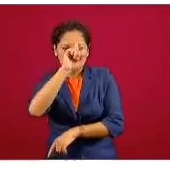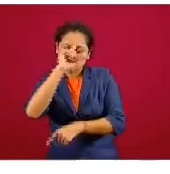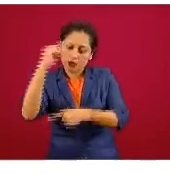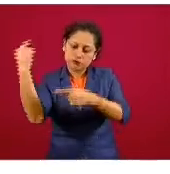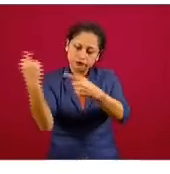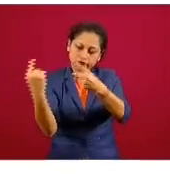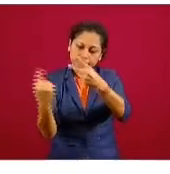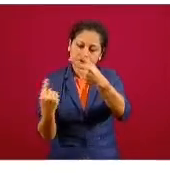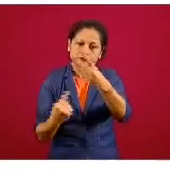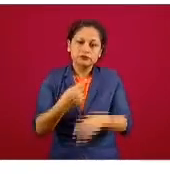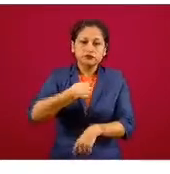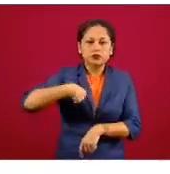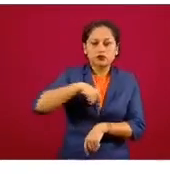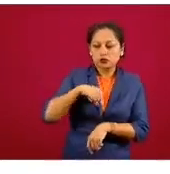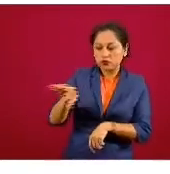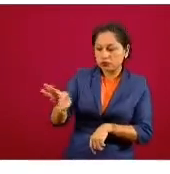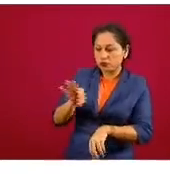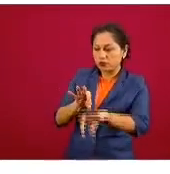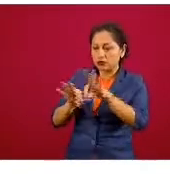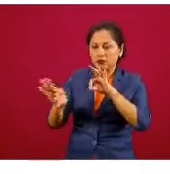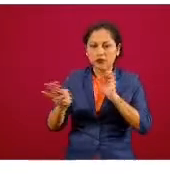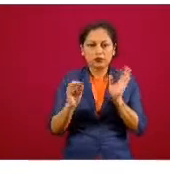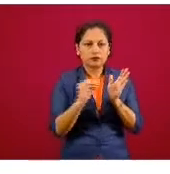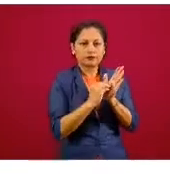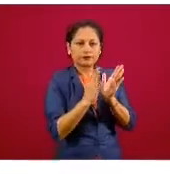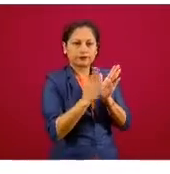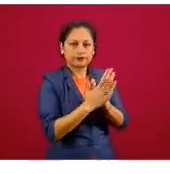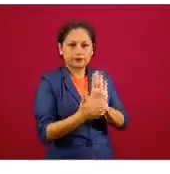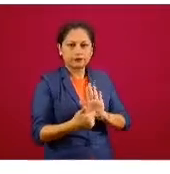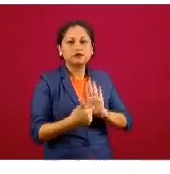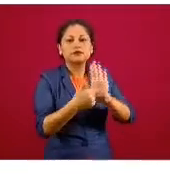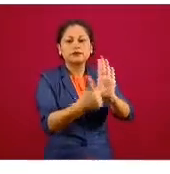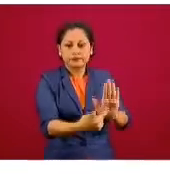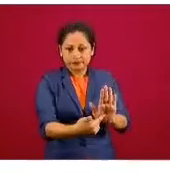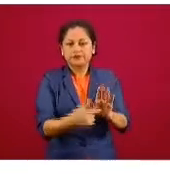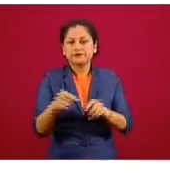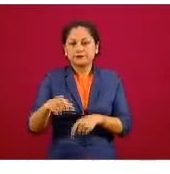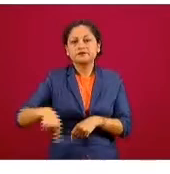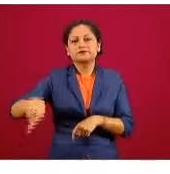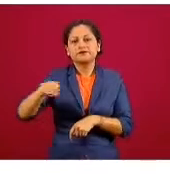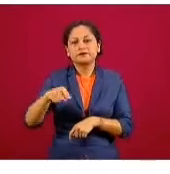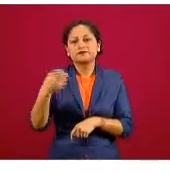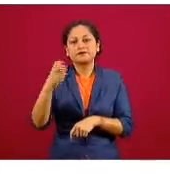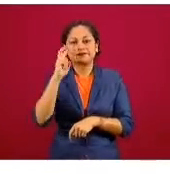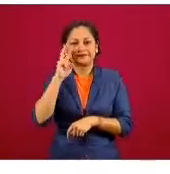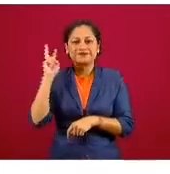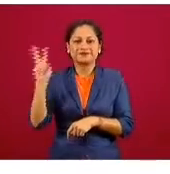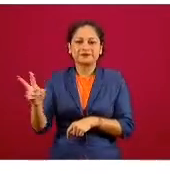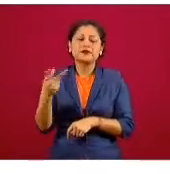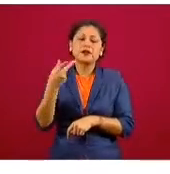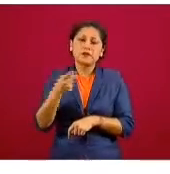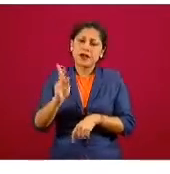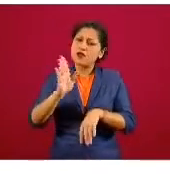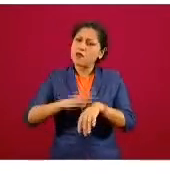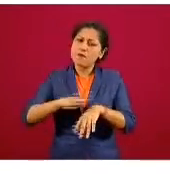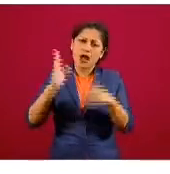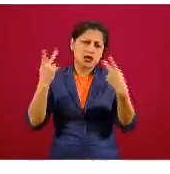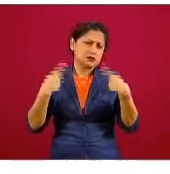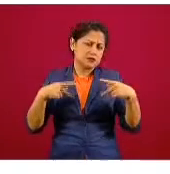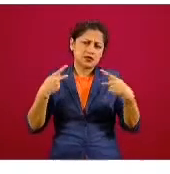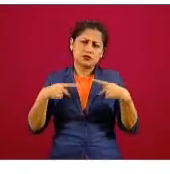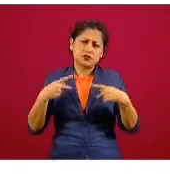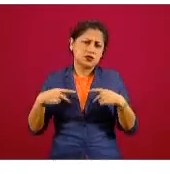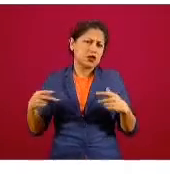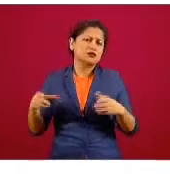para estas recomendaciones no fueron partícipes, pero son parte de un colectivo académico que